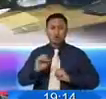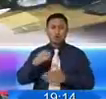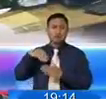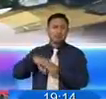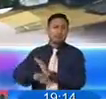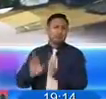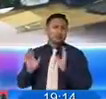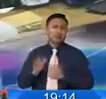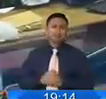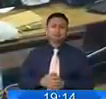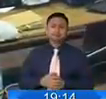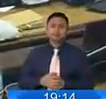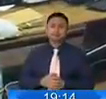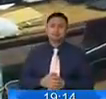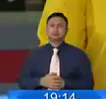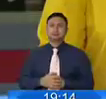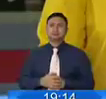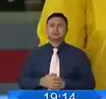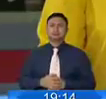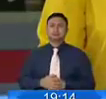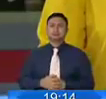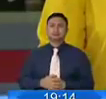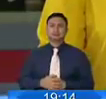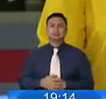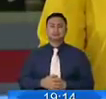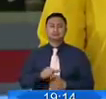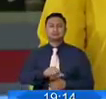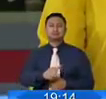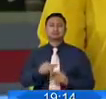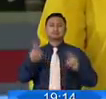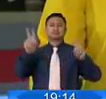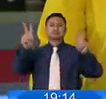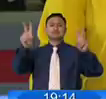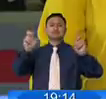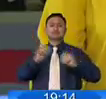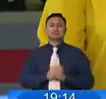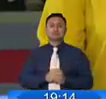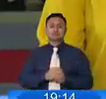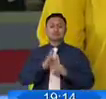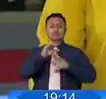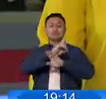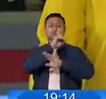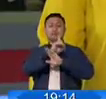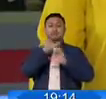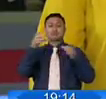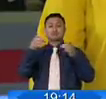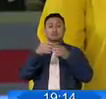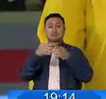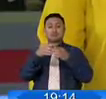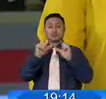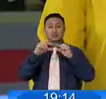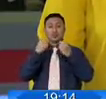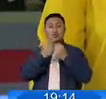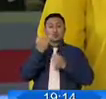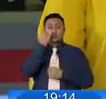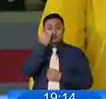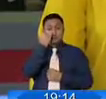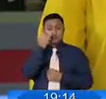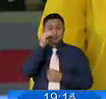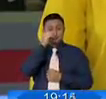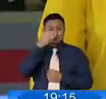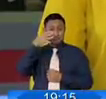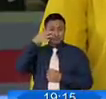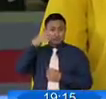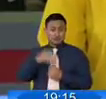archivado, informó Javier Gallo. En otro ámbito de la información, dirigentes de la Confederación de Nacionalidades Indígenas de la